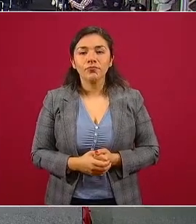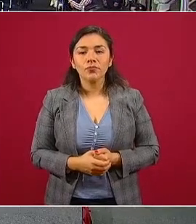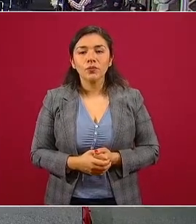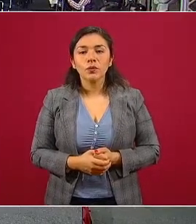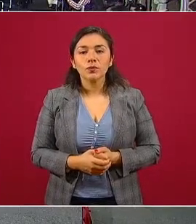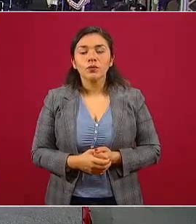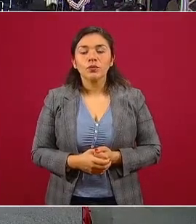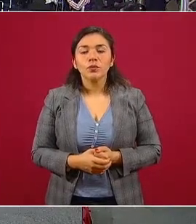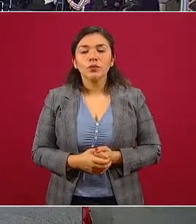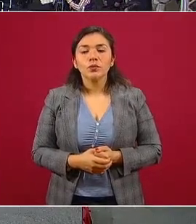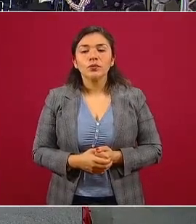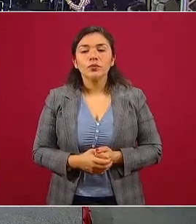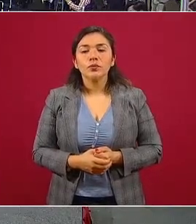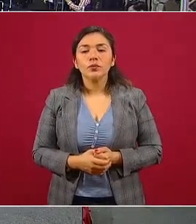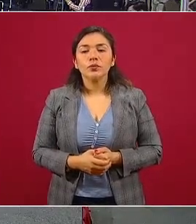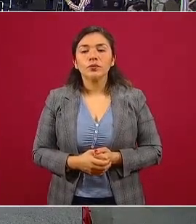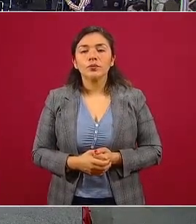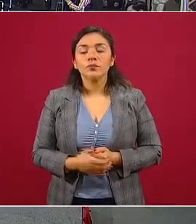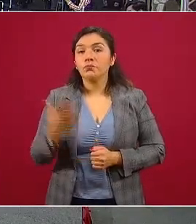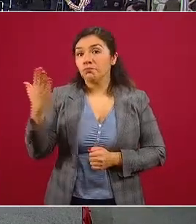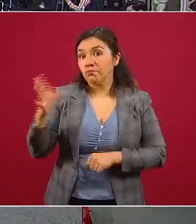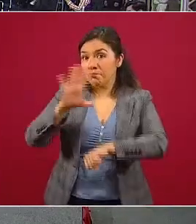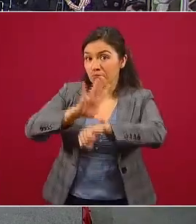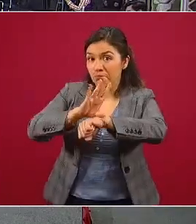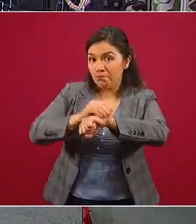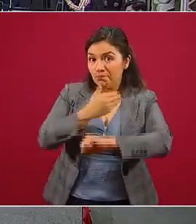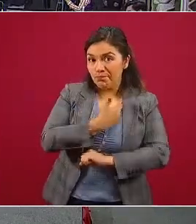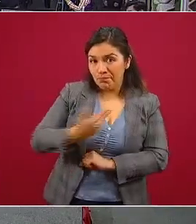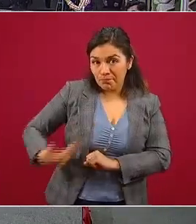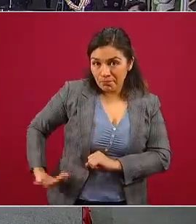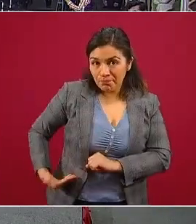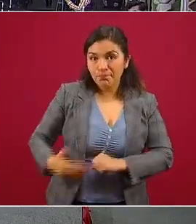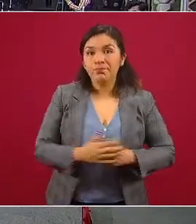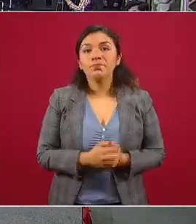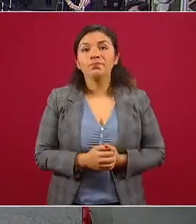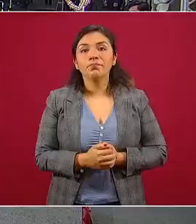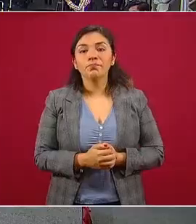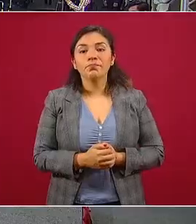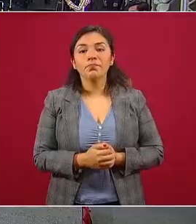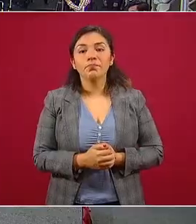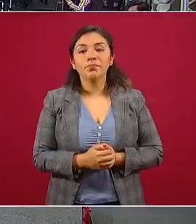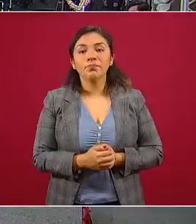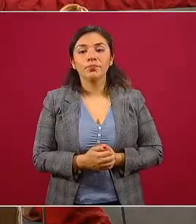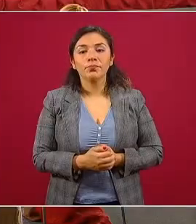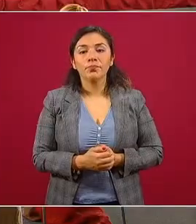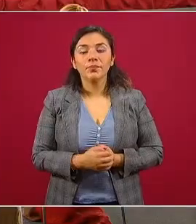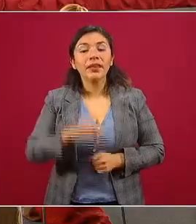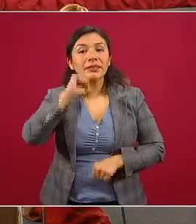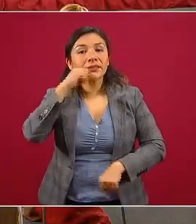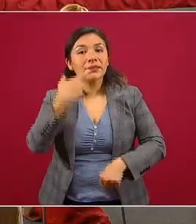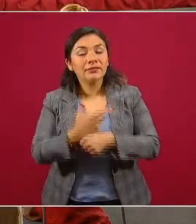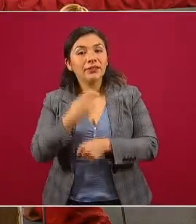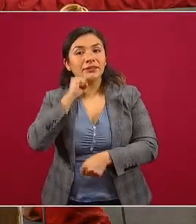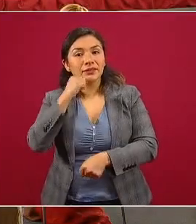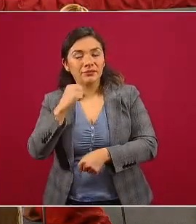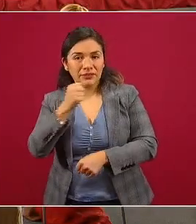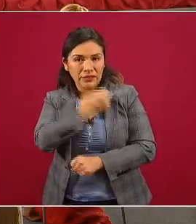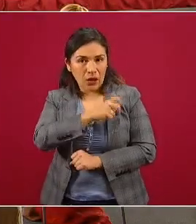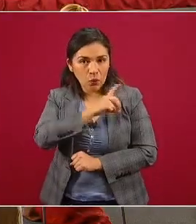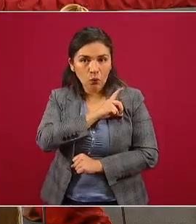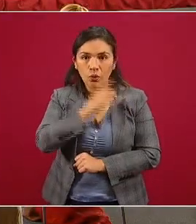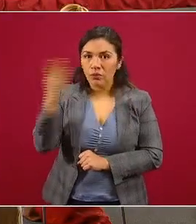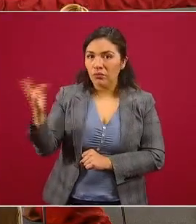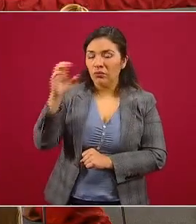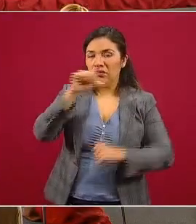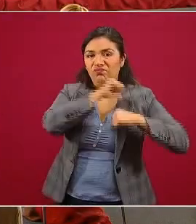permiso, señor presidente. Con su permiso, señor presidente, secretario de Salud, secretario de Relaciones